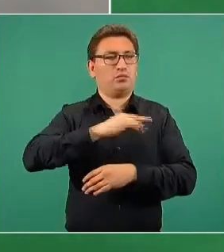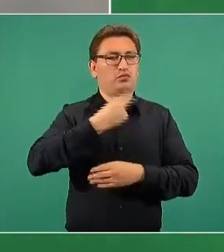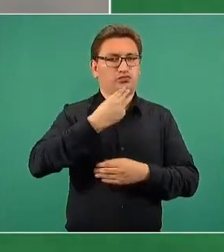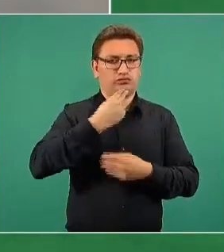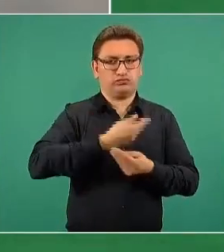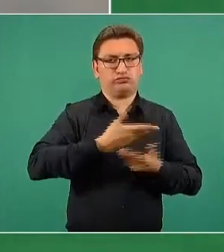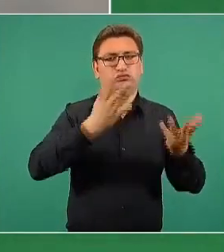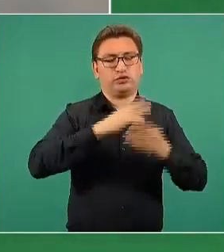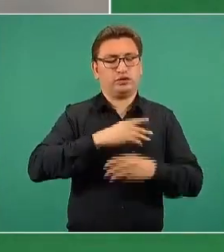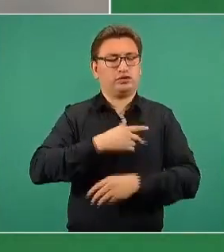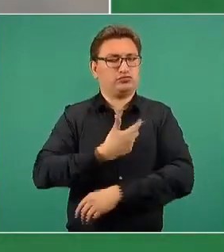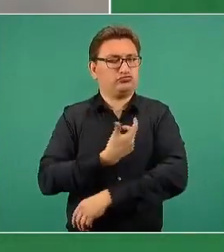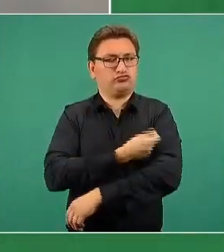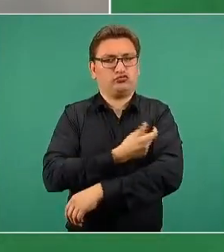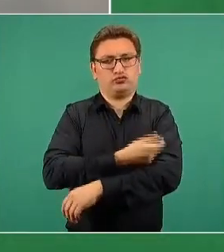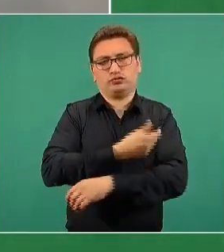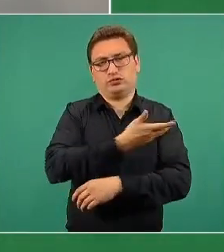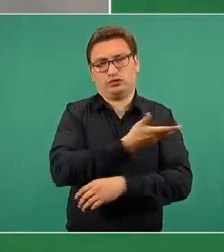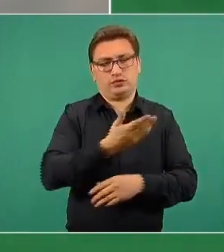y aplicar